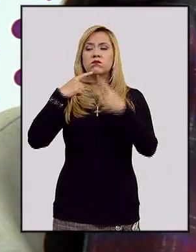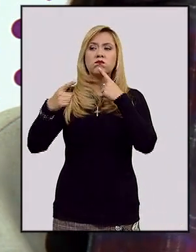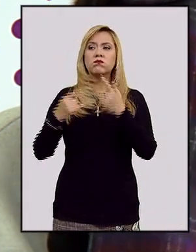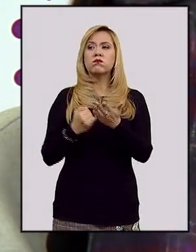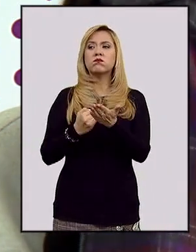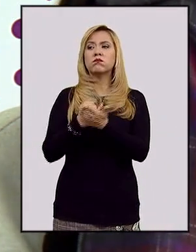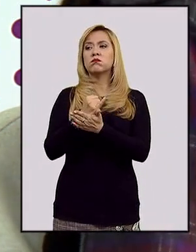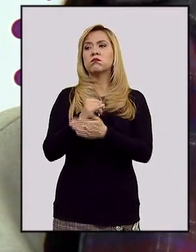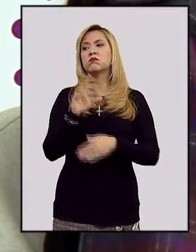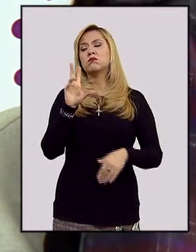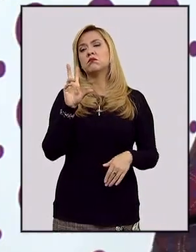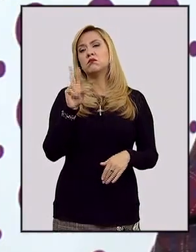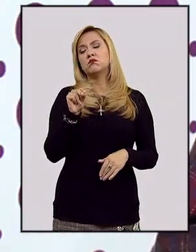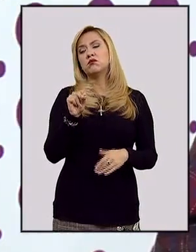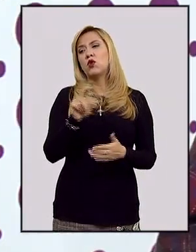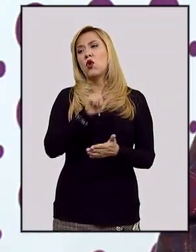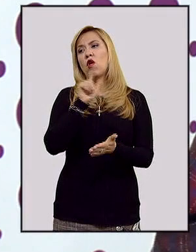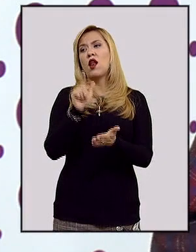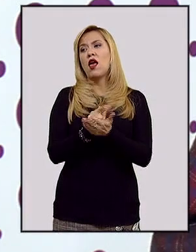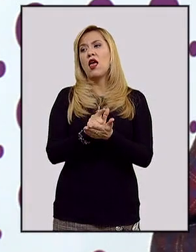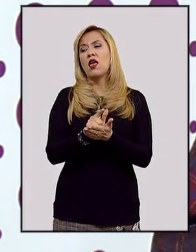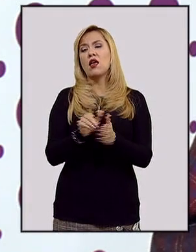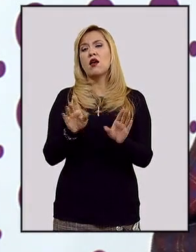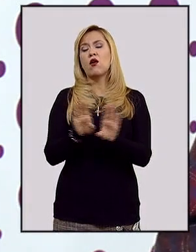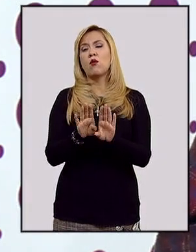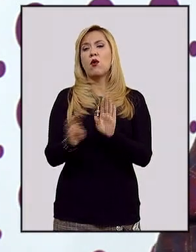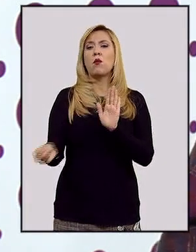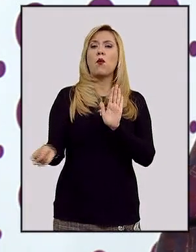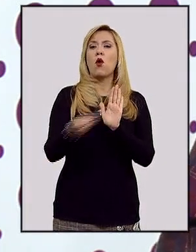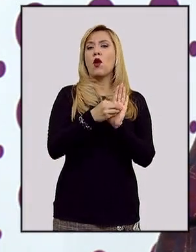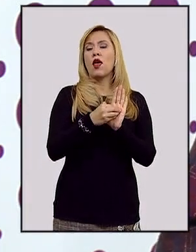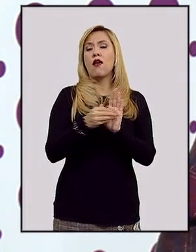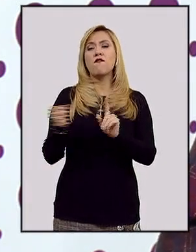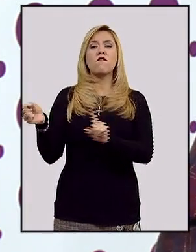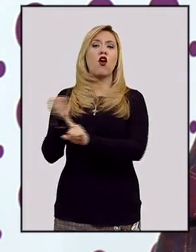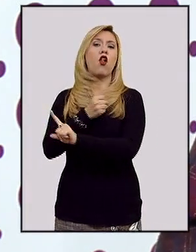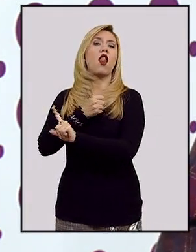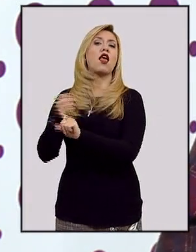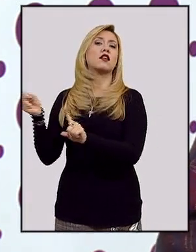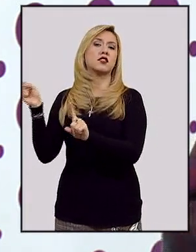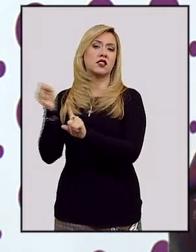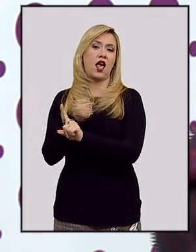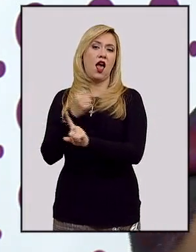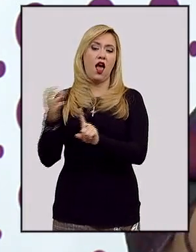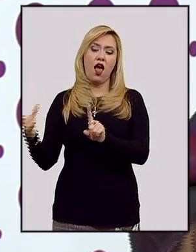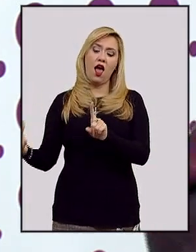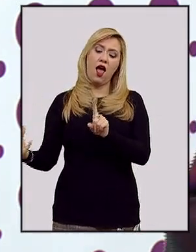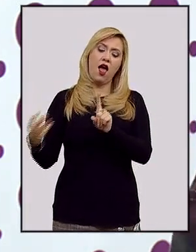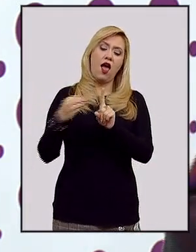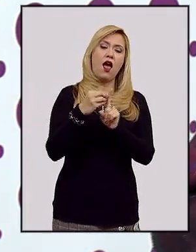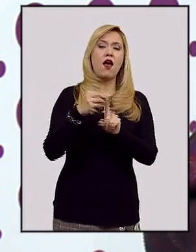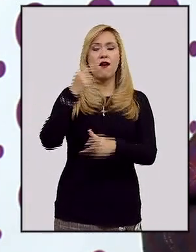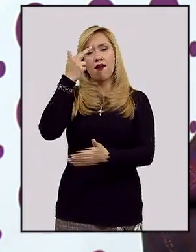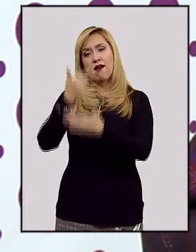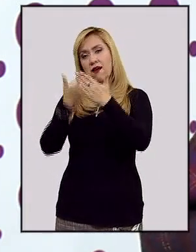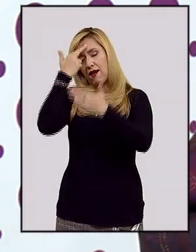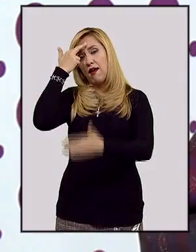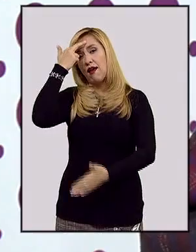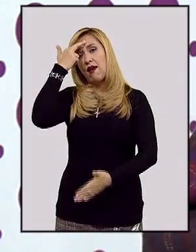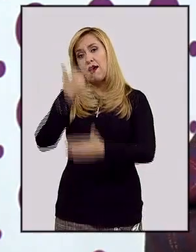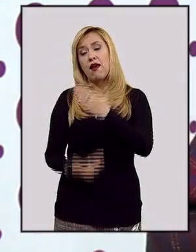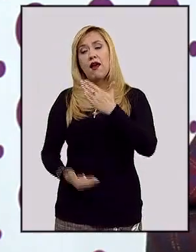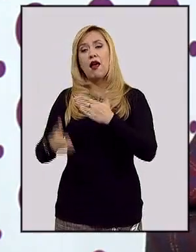no considerar la violencia obstétrica como un tipo de violencia, finalmente. Y encuadrarla en otras figuras,